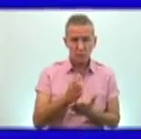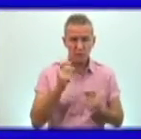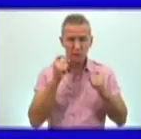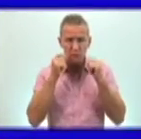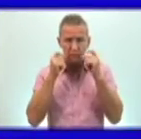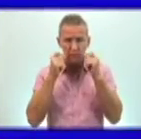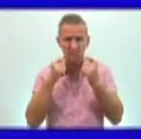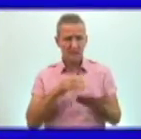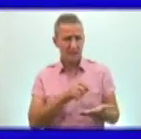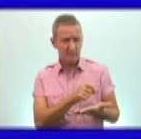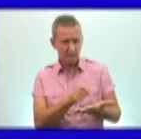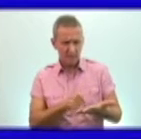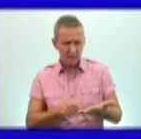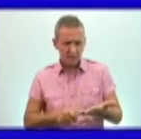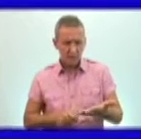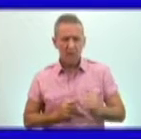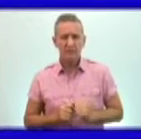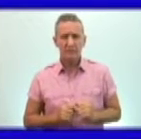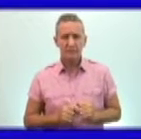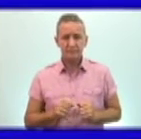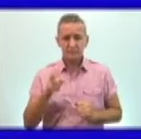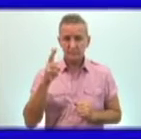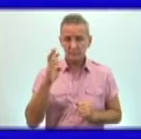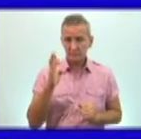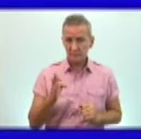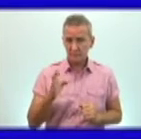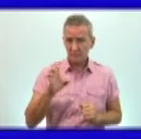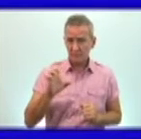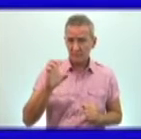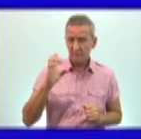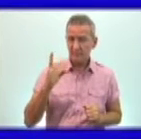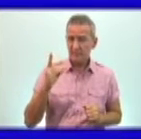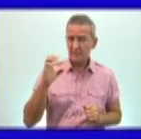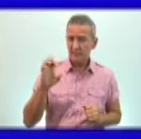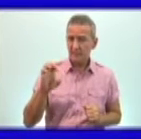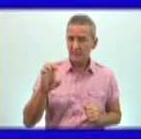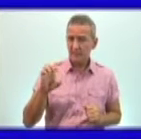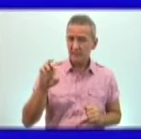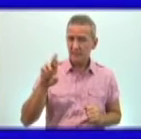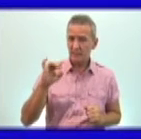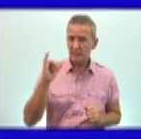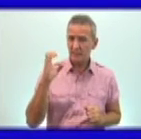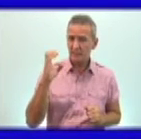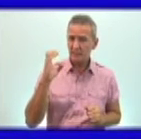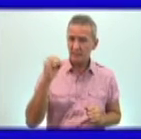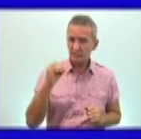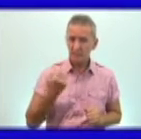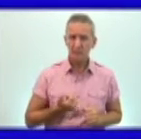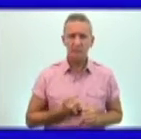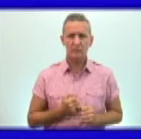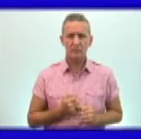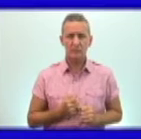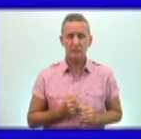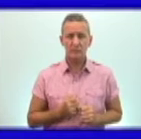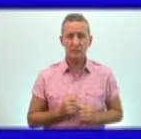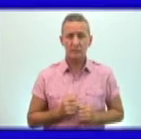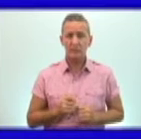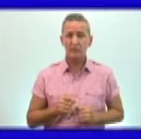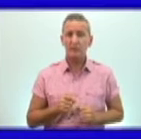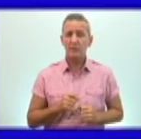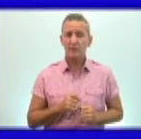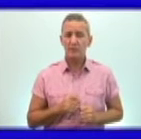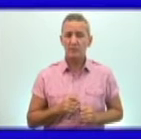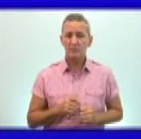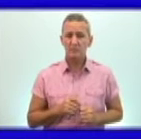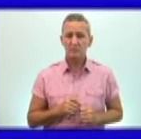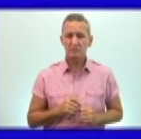carta escrita a Federico Pérez Carbó el 14 de julio de 1896. Decía: